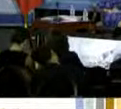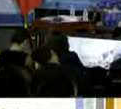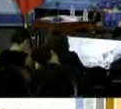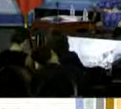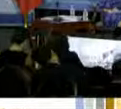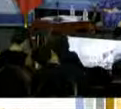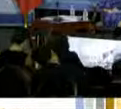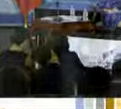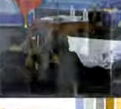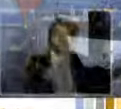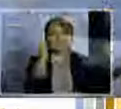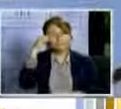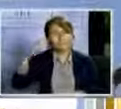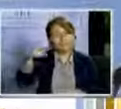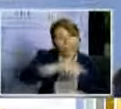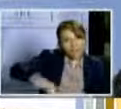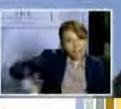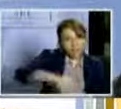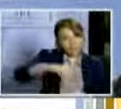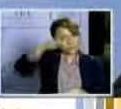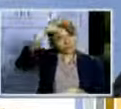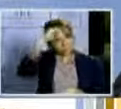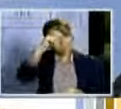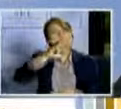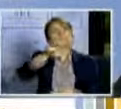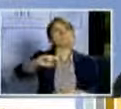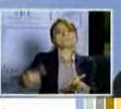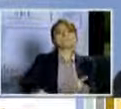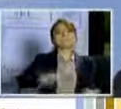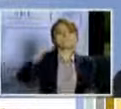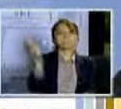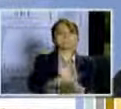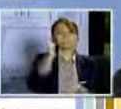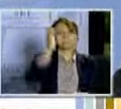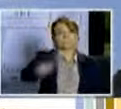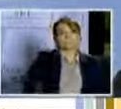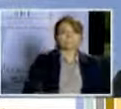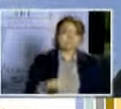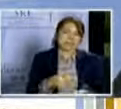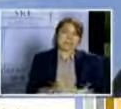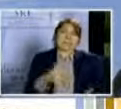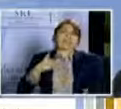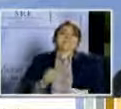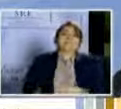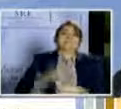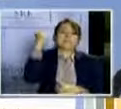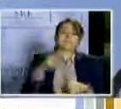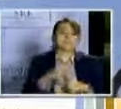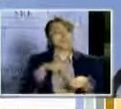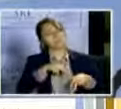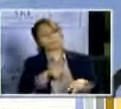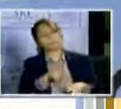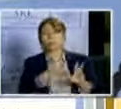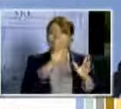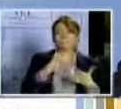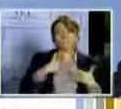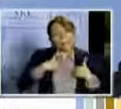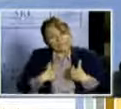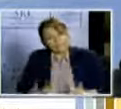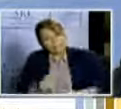asociarlos a la negociación previa y pedirles de manera muy respetuosa que nos acompañen en una serie de